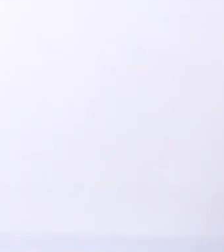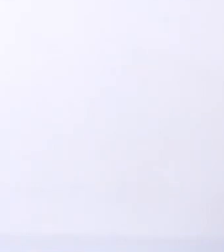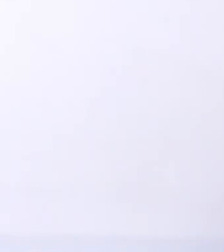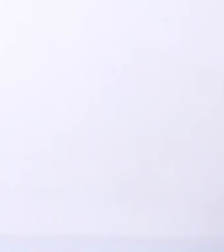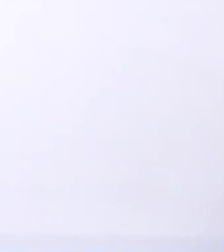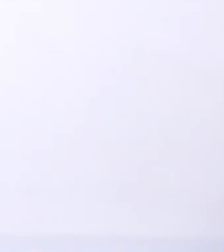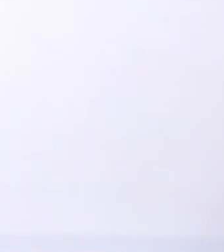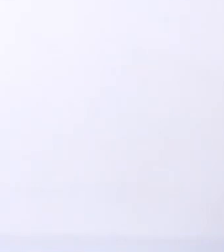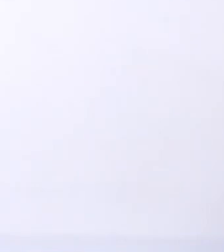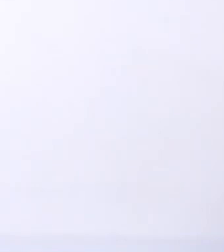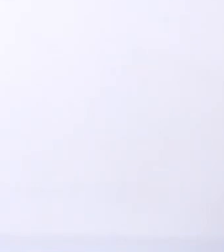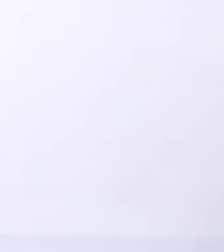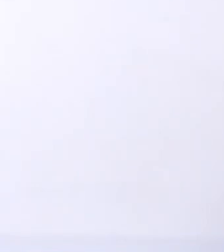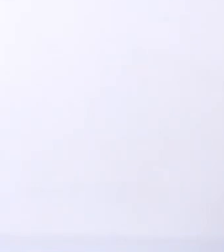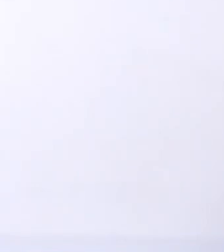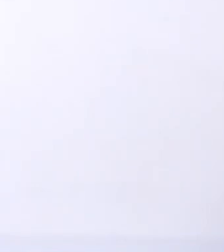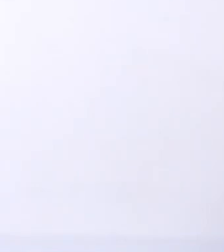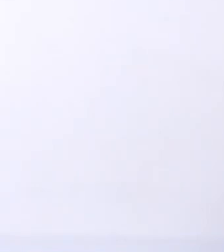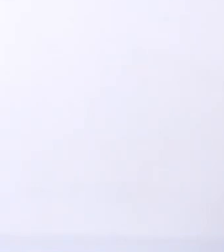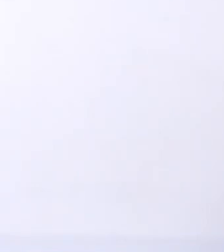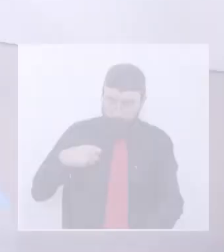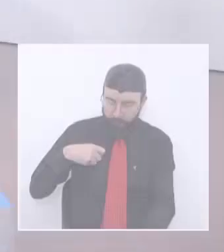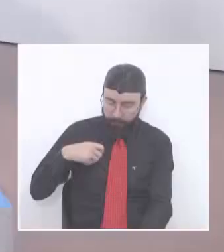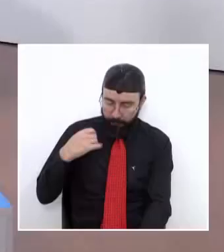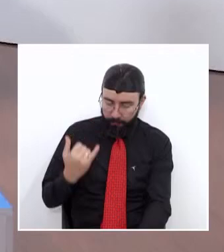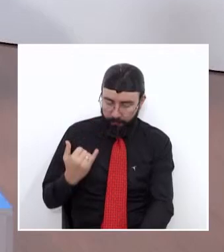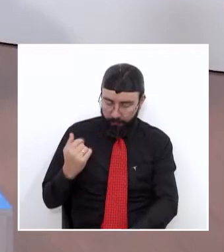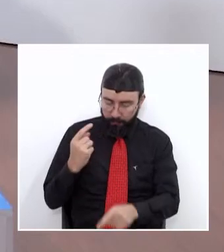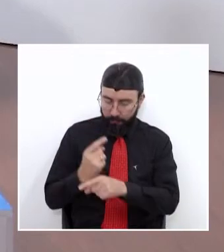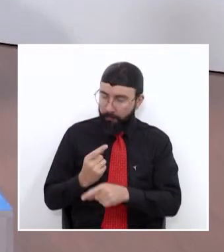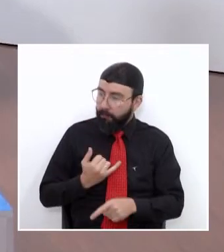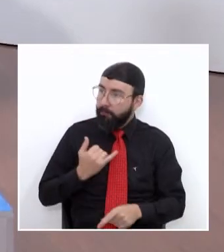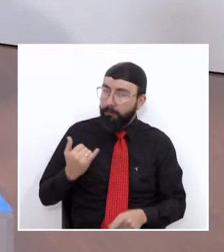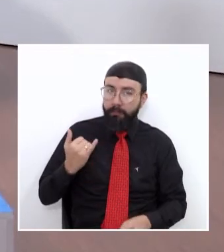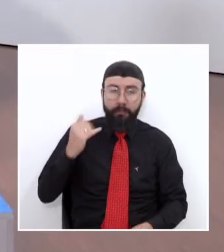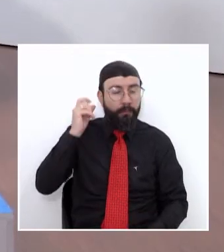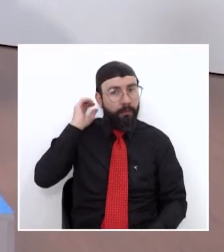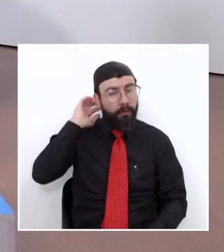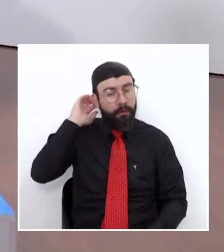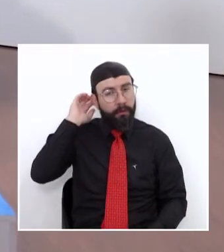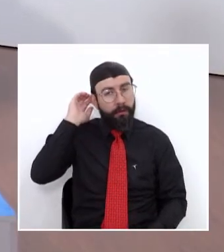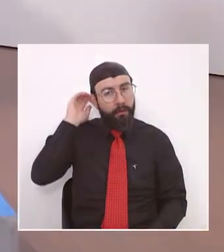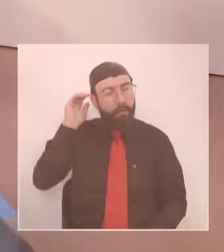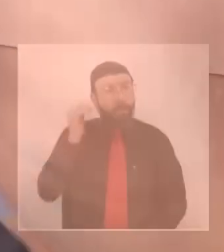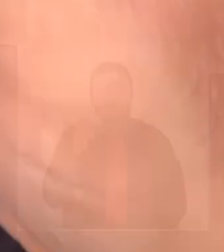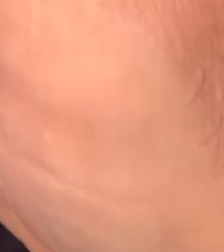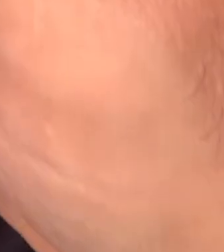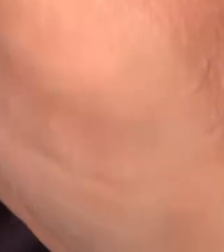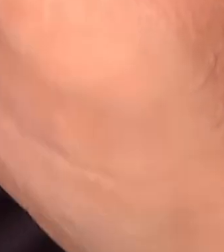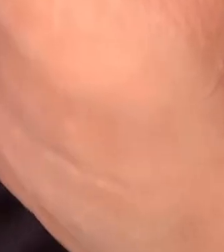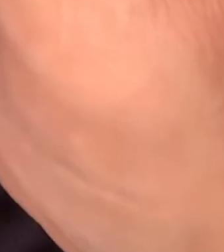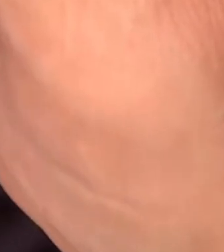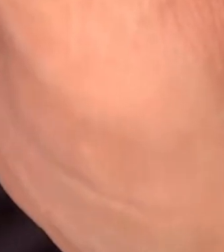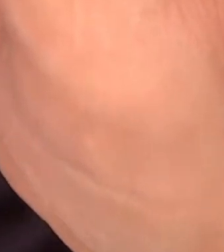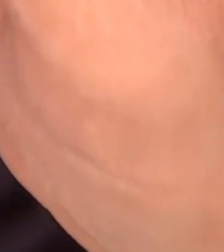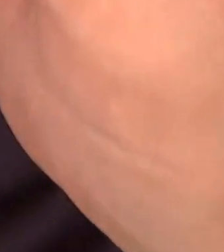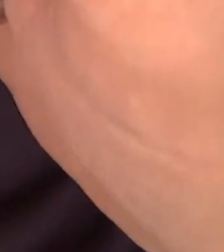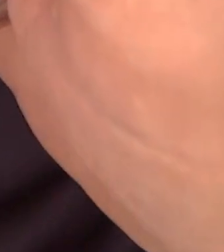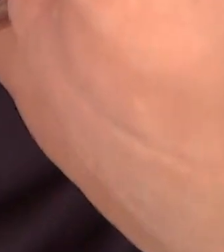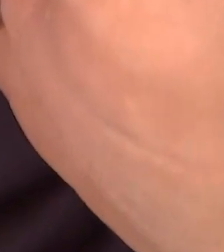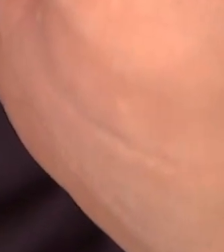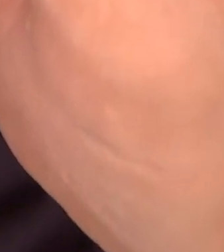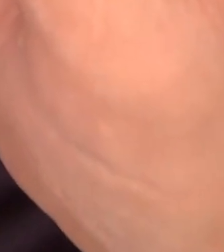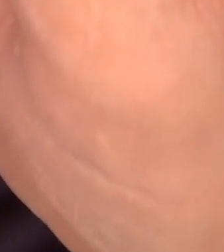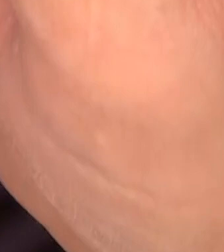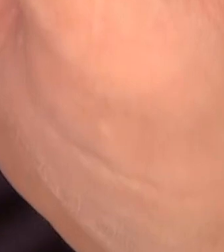en dónde se da la respuesta de eso que nos está afectando. Soy la de Hernández. Las mujeres sufrimos mucho de jaquecas y es que el punto medio